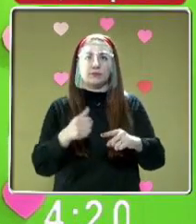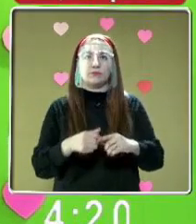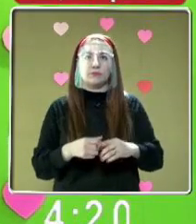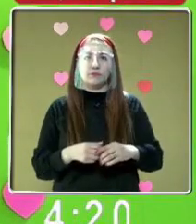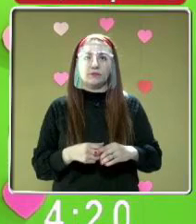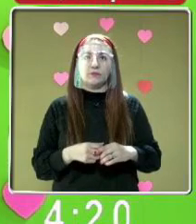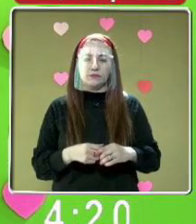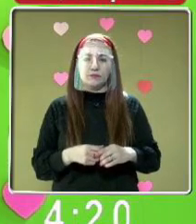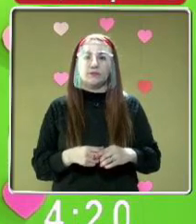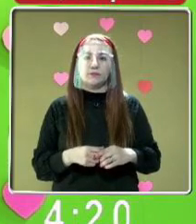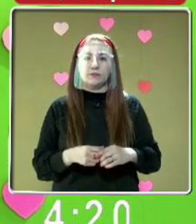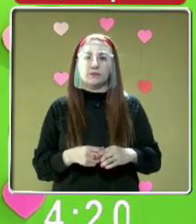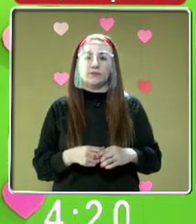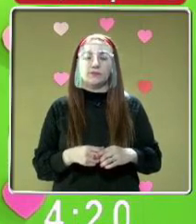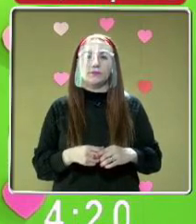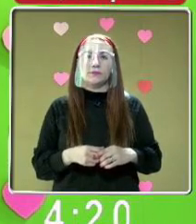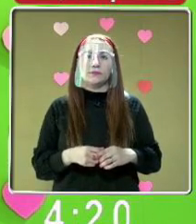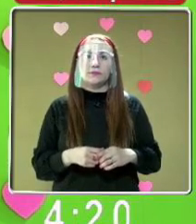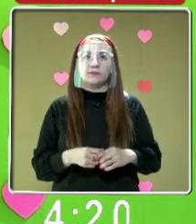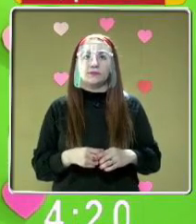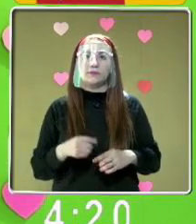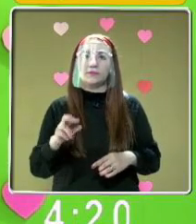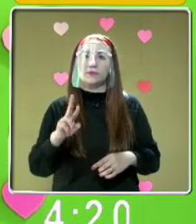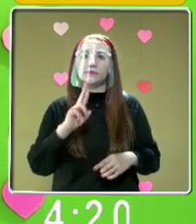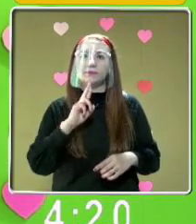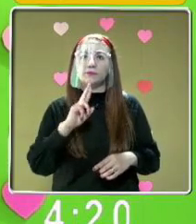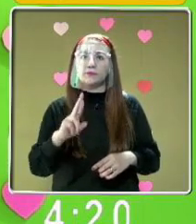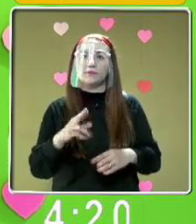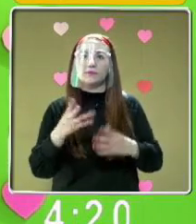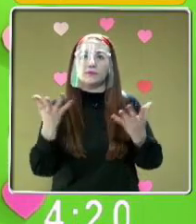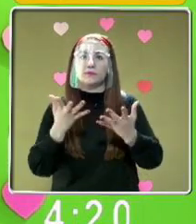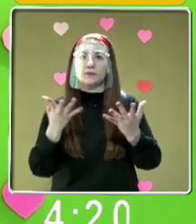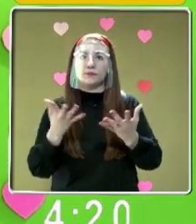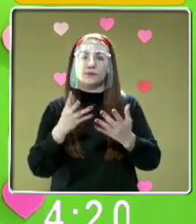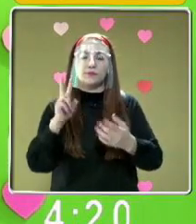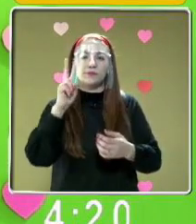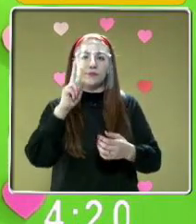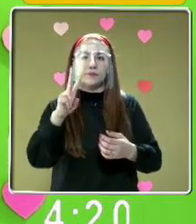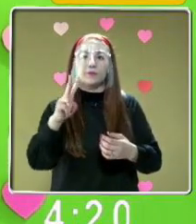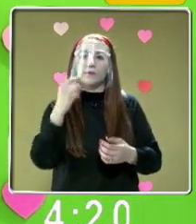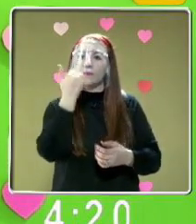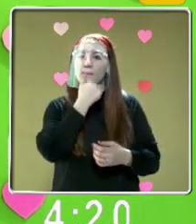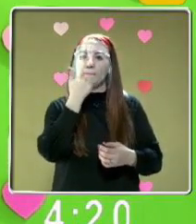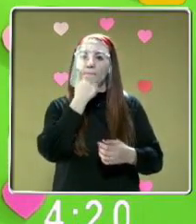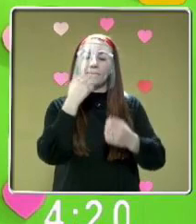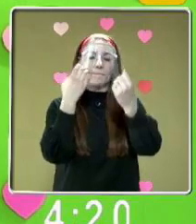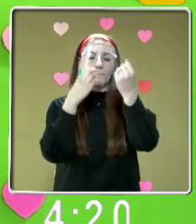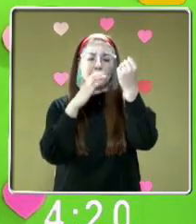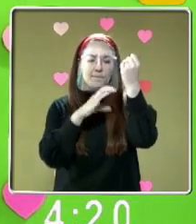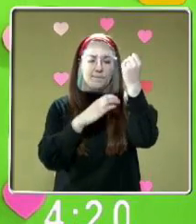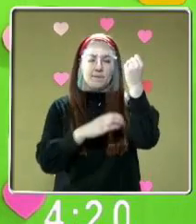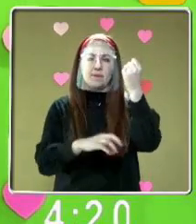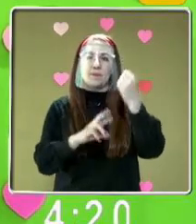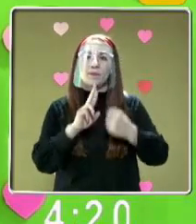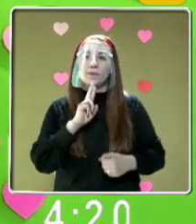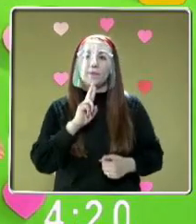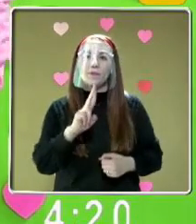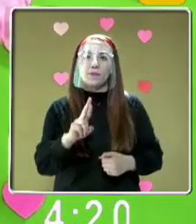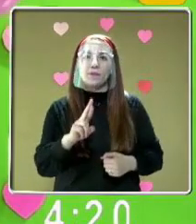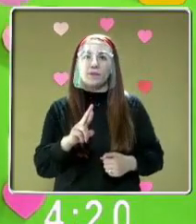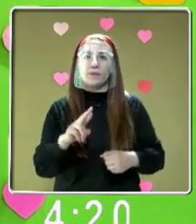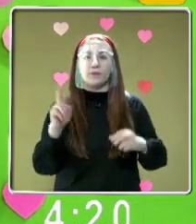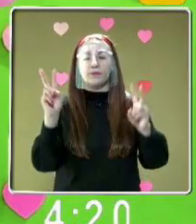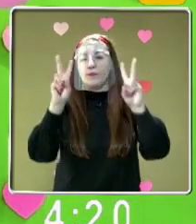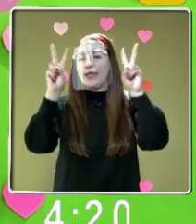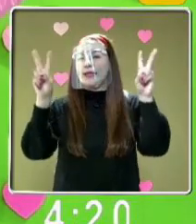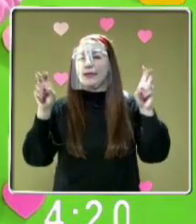24 por 11 la multiplicación. Uh-huh. Y mientras usted la hace, voy a ir comentando, maestra, los que ya respondieron aquí. Porque dicen, el tema ya me lo sé,